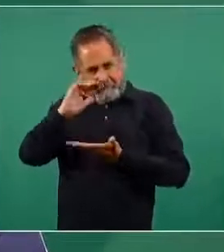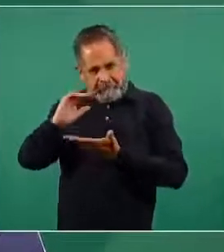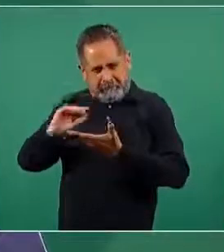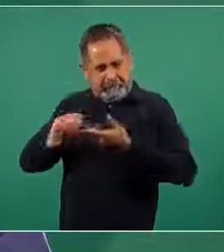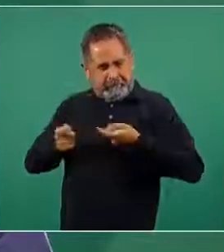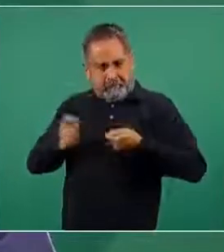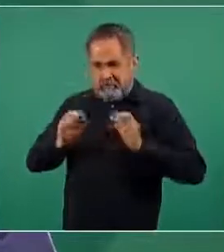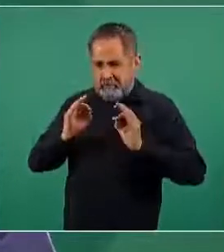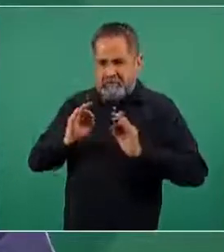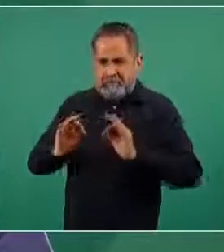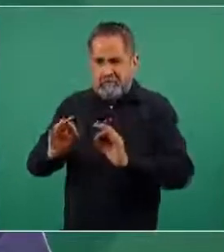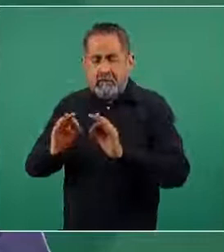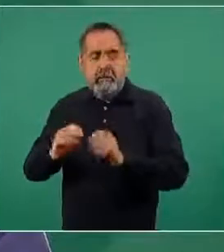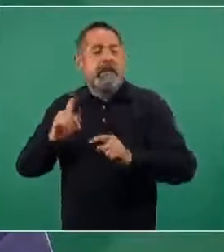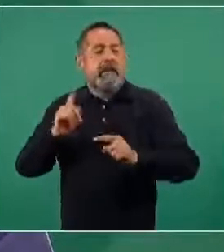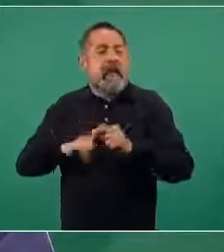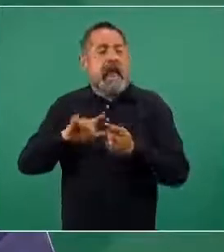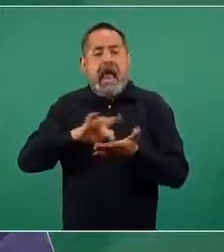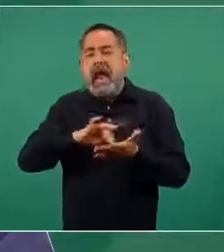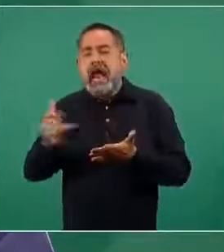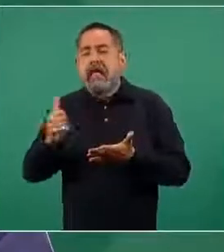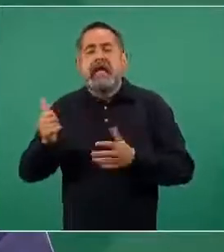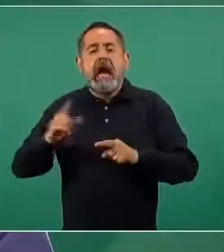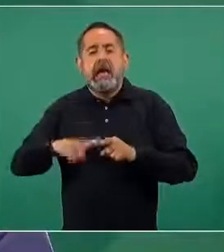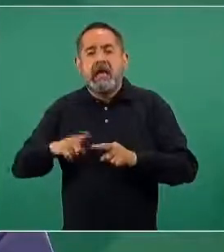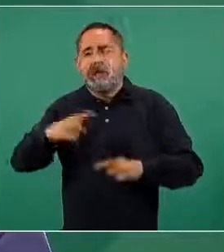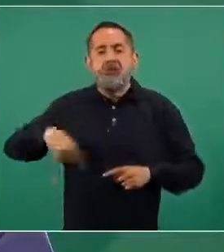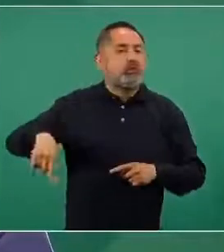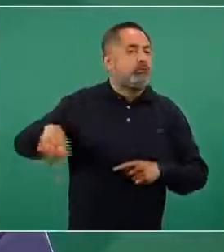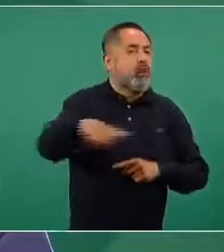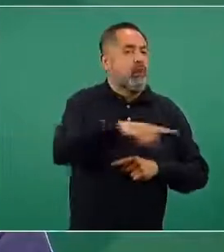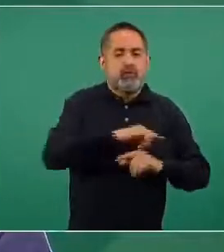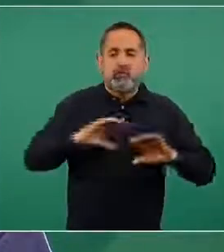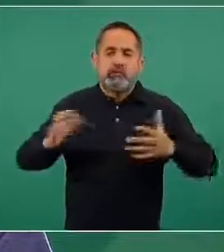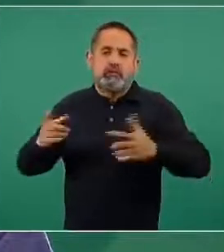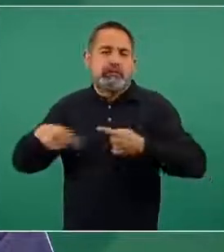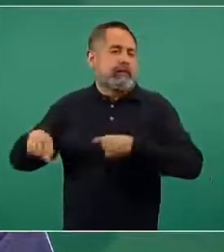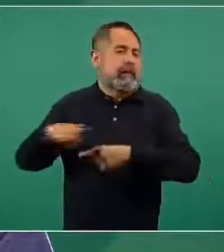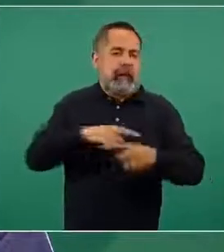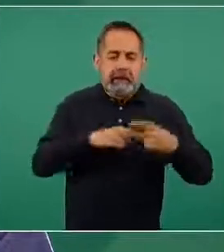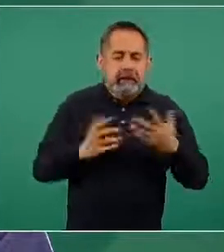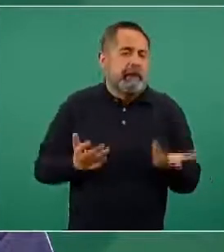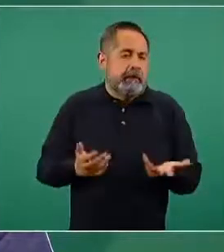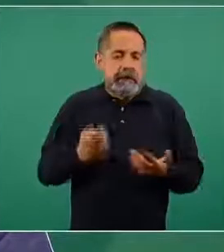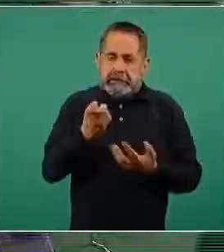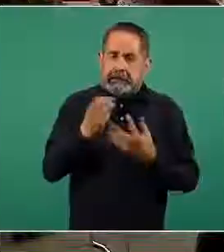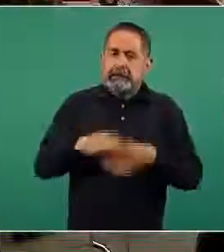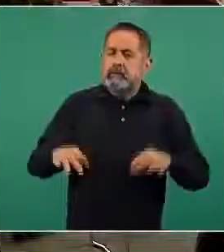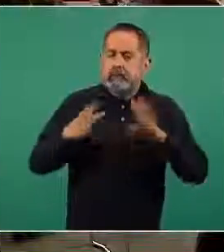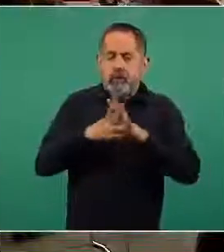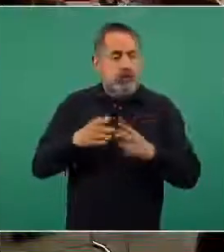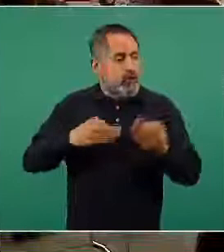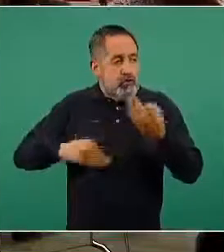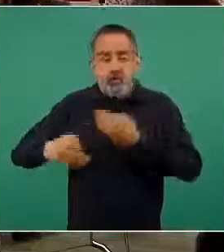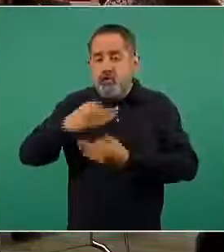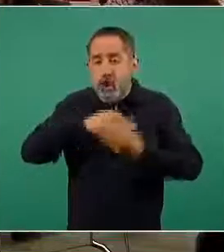mundo es un éxito colectivo. En realidad es importante que todos y todas,